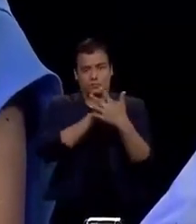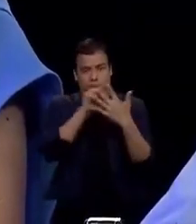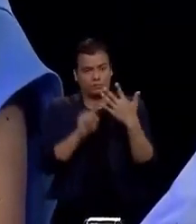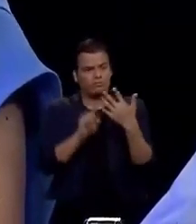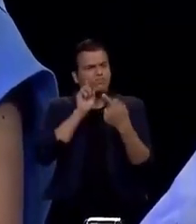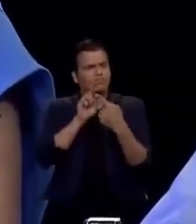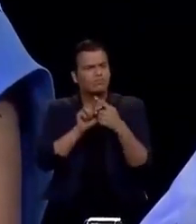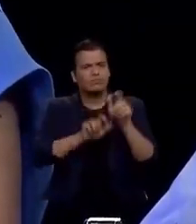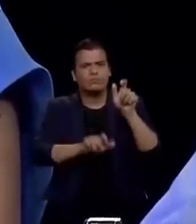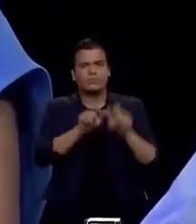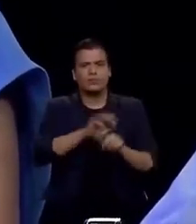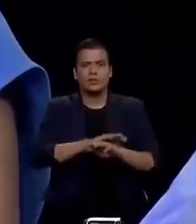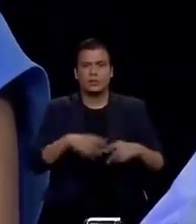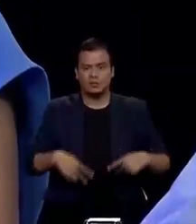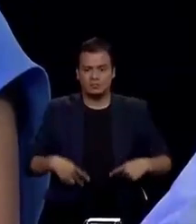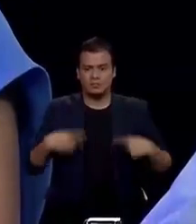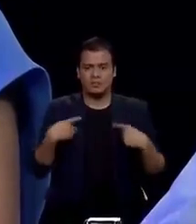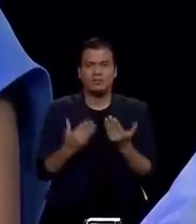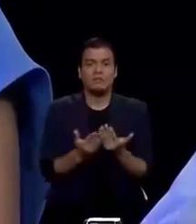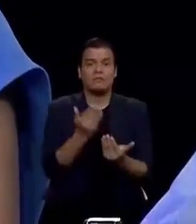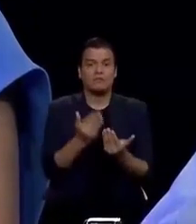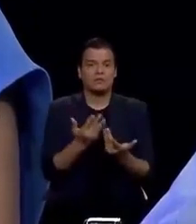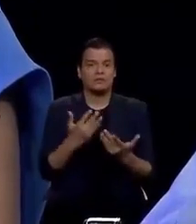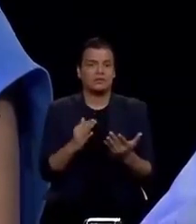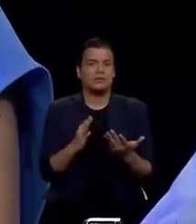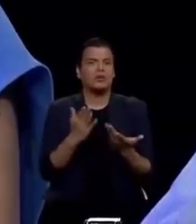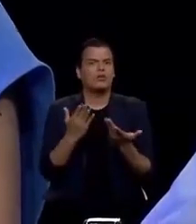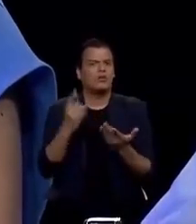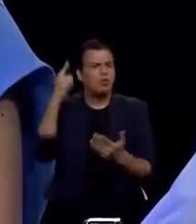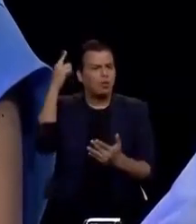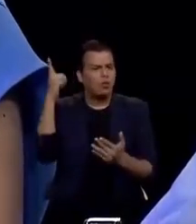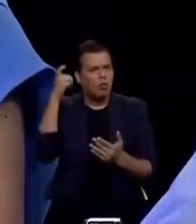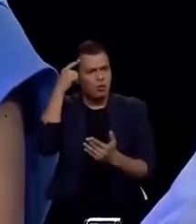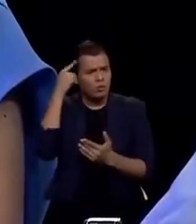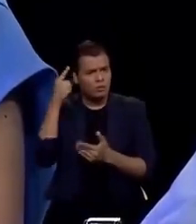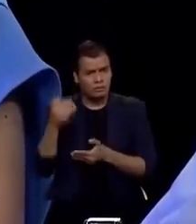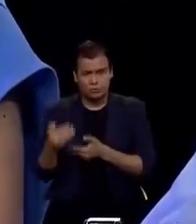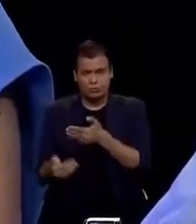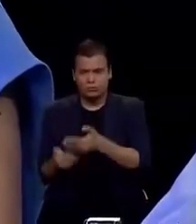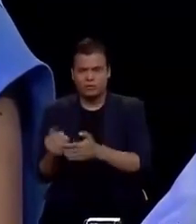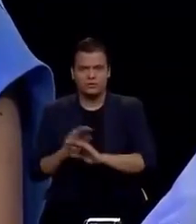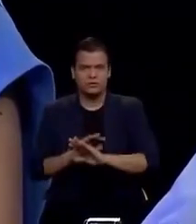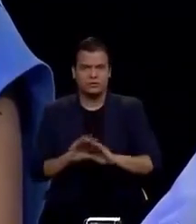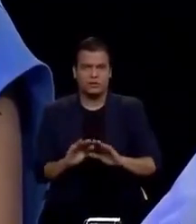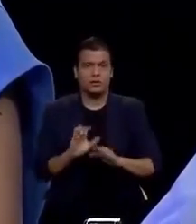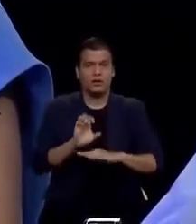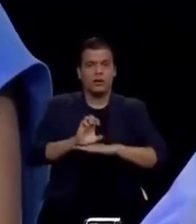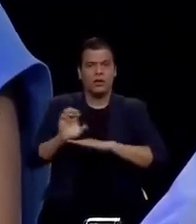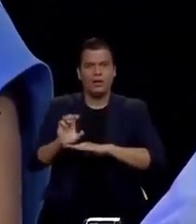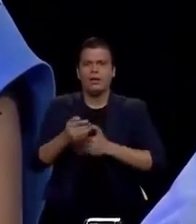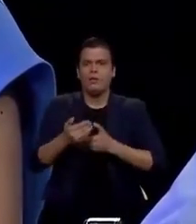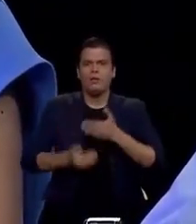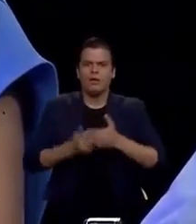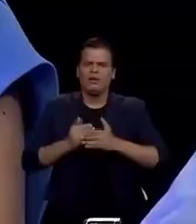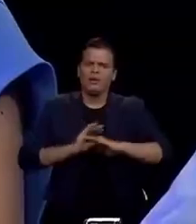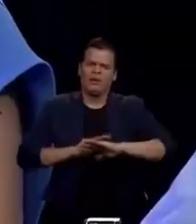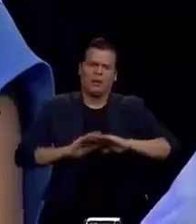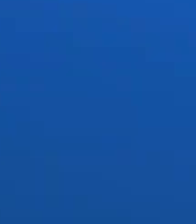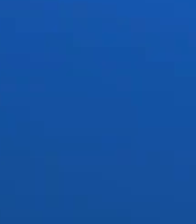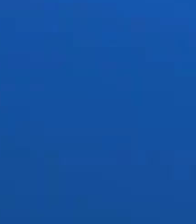hacerle más fácil la vida a los ciudadanos en su interacción con el estado y en optimizar la labor de las entidades públicas